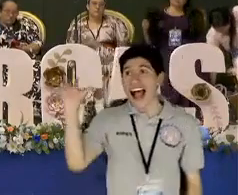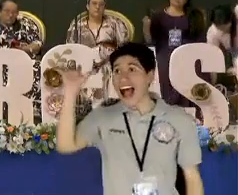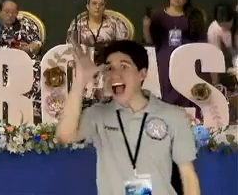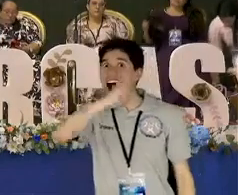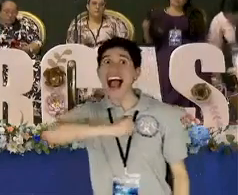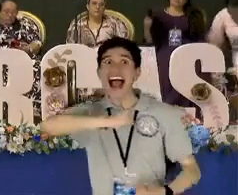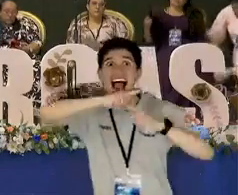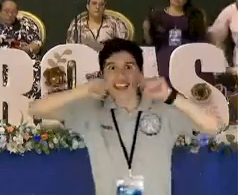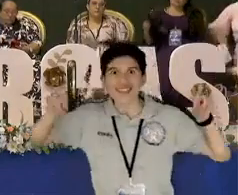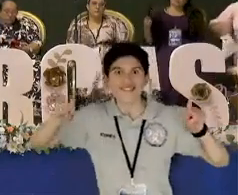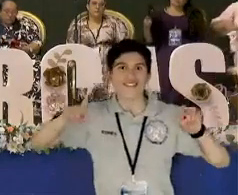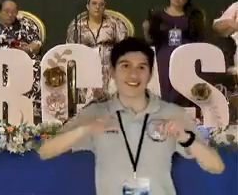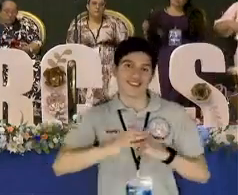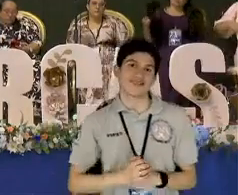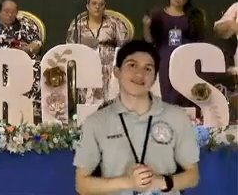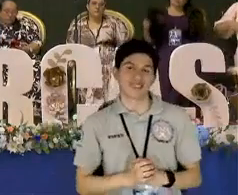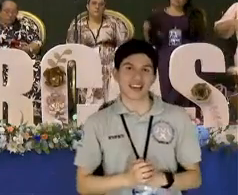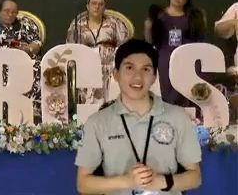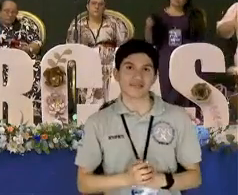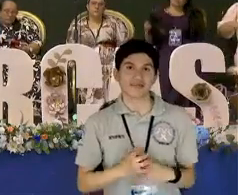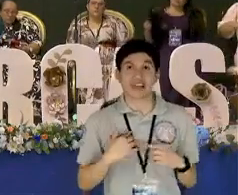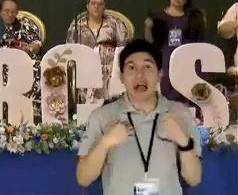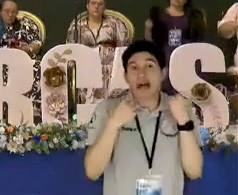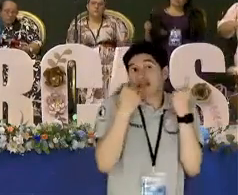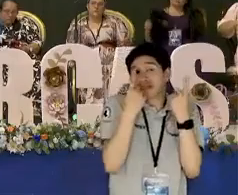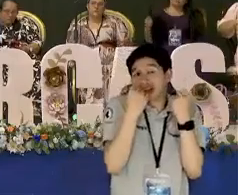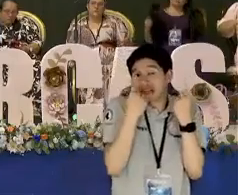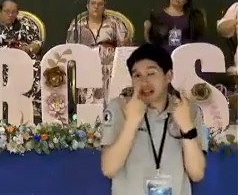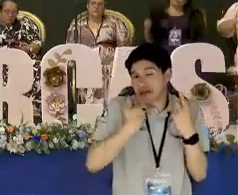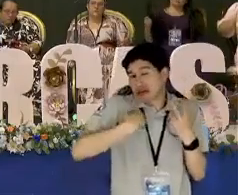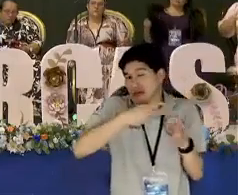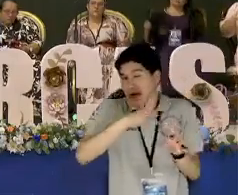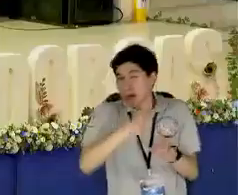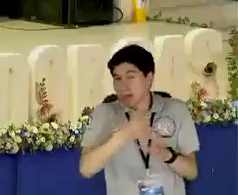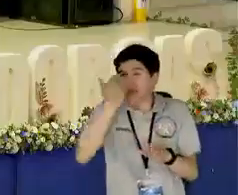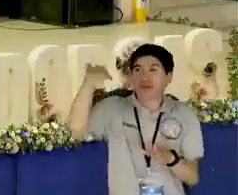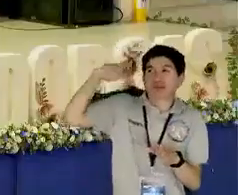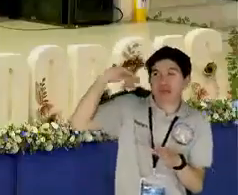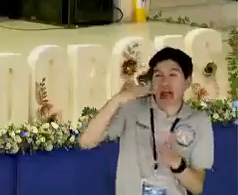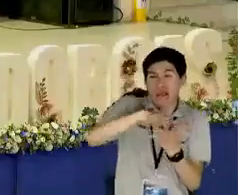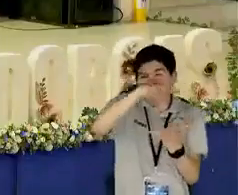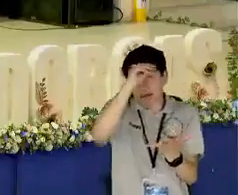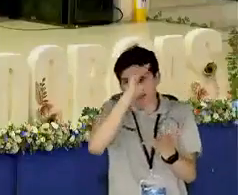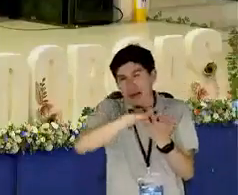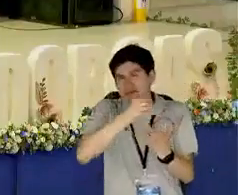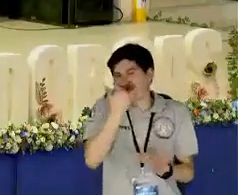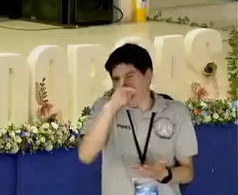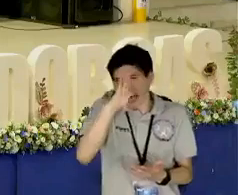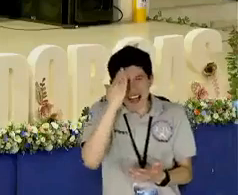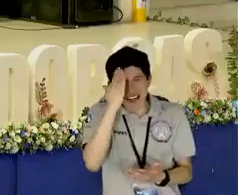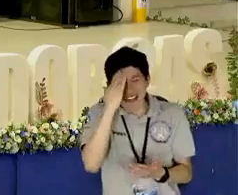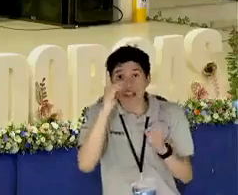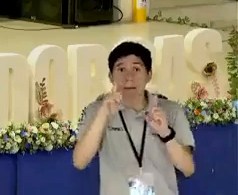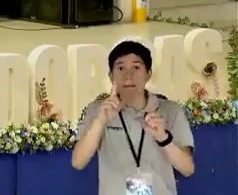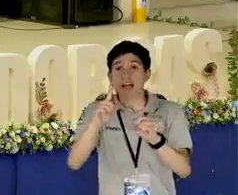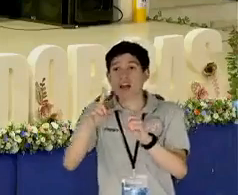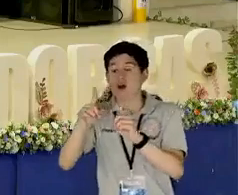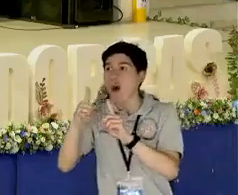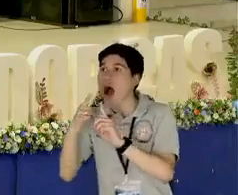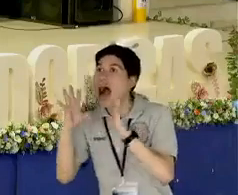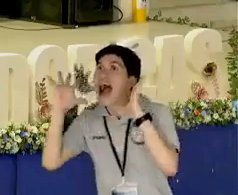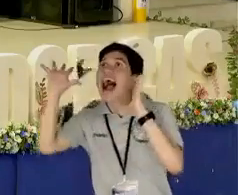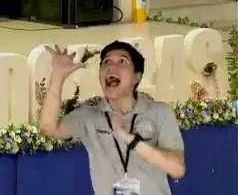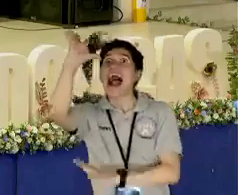tengo conocimiento y digo: yo ya eso lo sé. Pero cuando decimos comprender es cuando interiorizamos y llevamos a